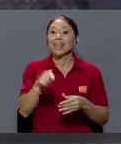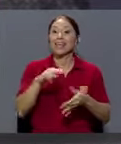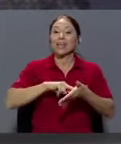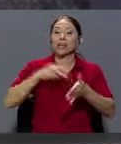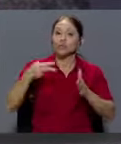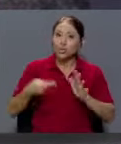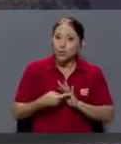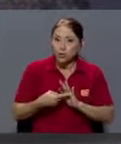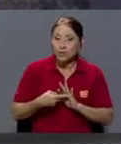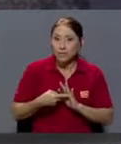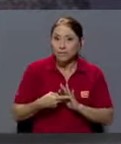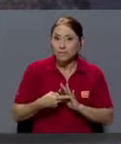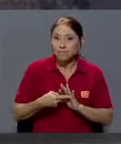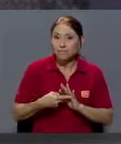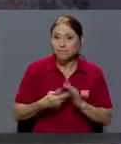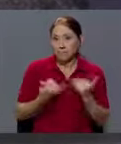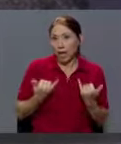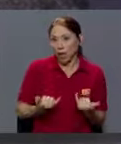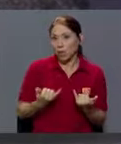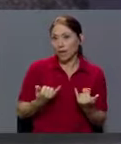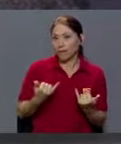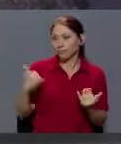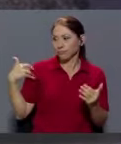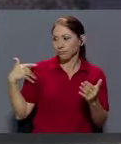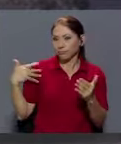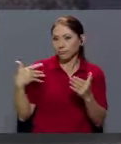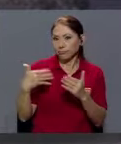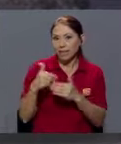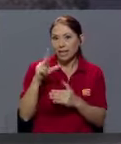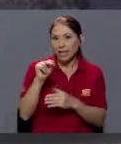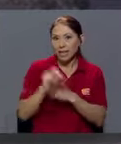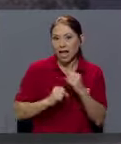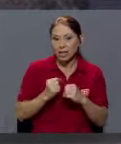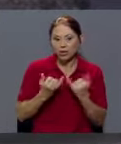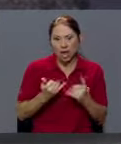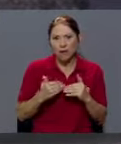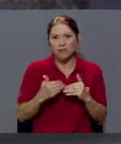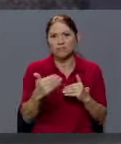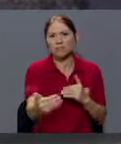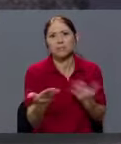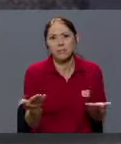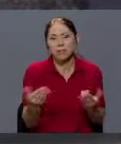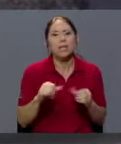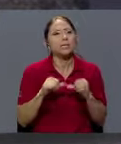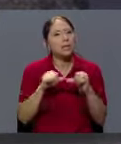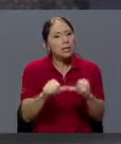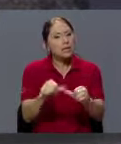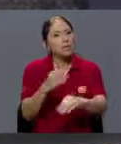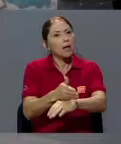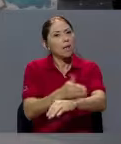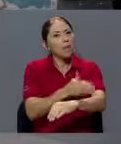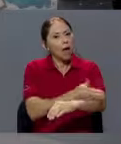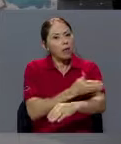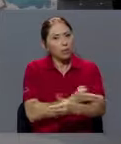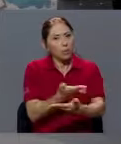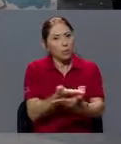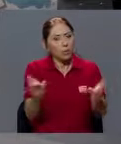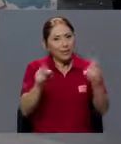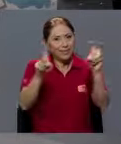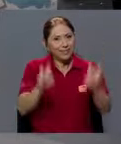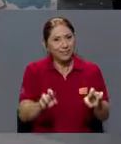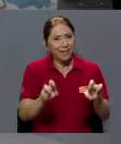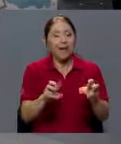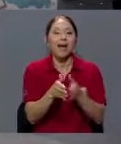que constituye hacia adelante, ahora después de 30 años, pues seguir mejorando un instrumento de este tipo